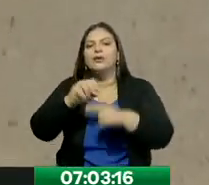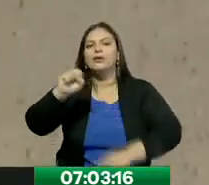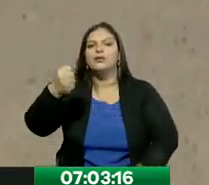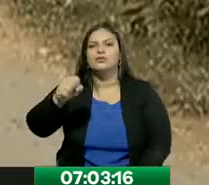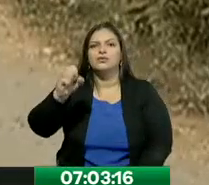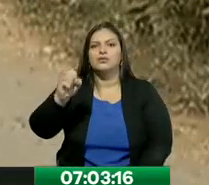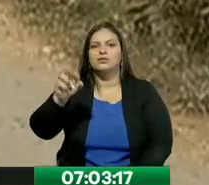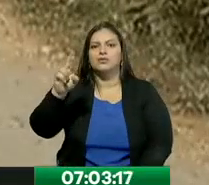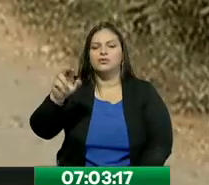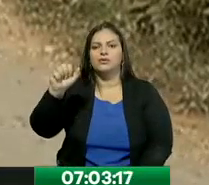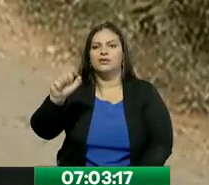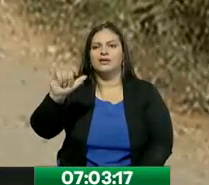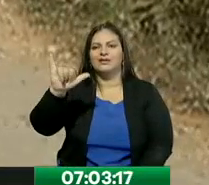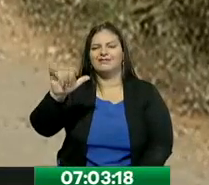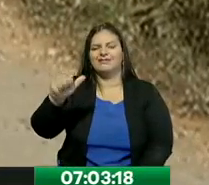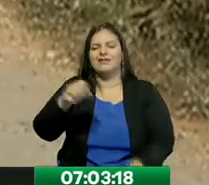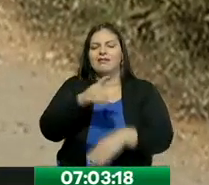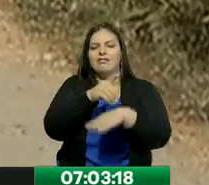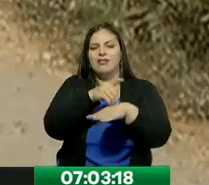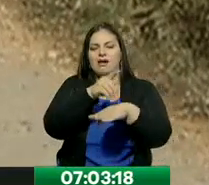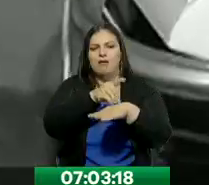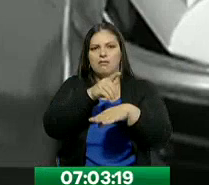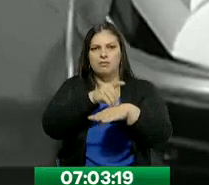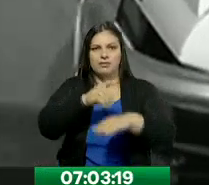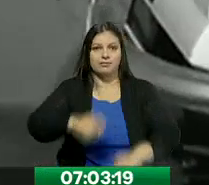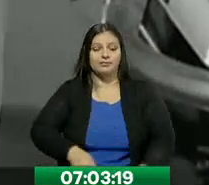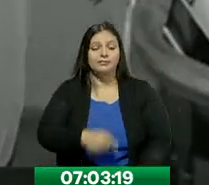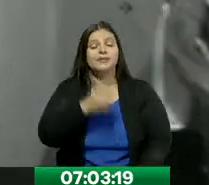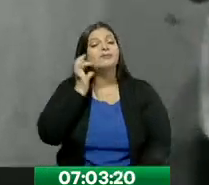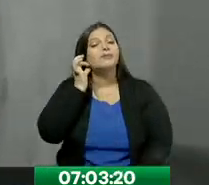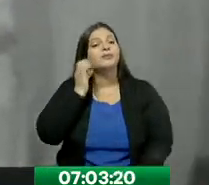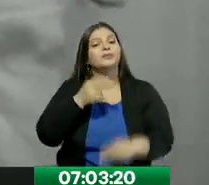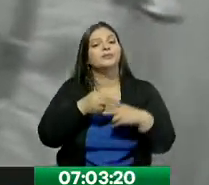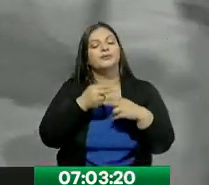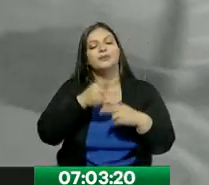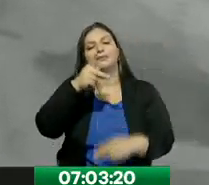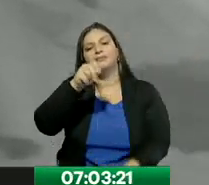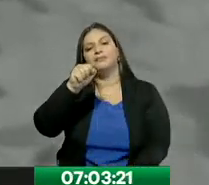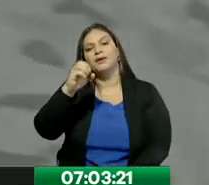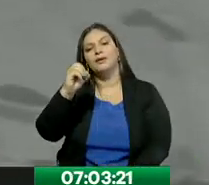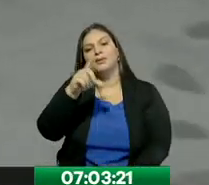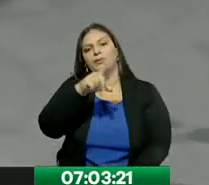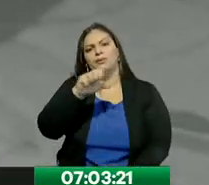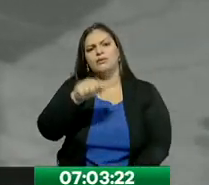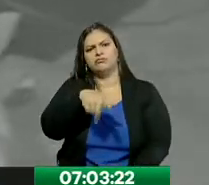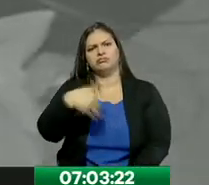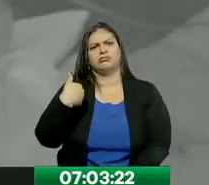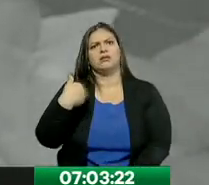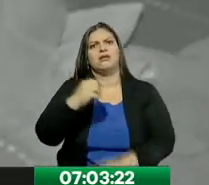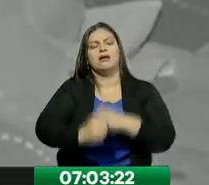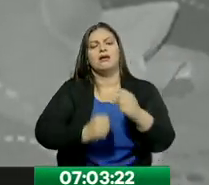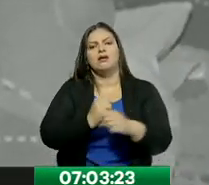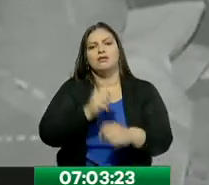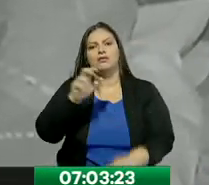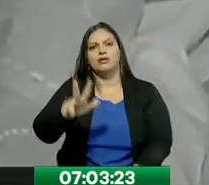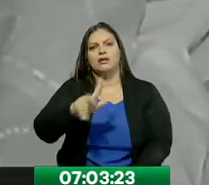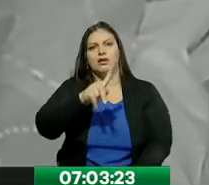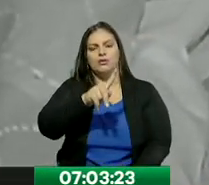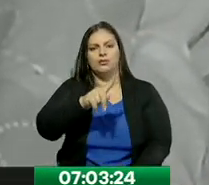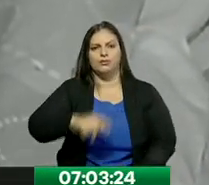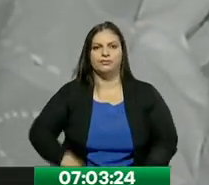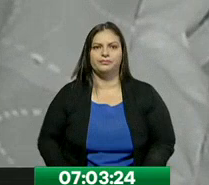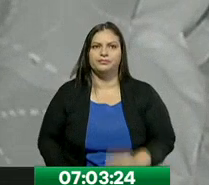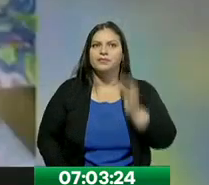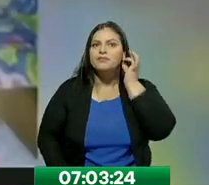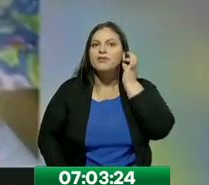Cantón Daule, donde algunos auxiliaron a la señora Paola Joana Jiménez, de 31 años, cuando se encontraba ensangrentada. Estaba en la ventana